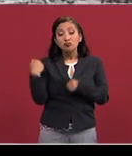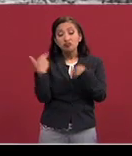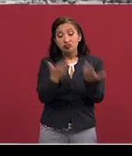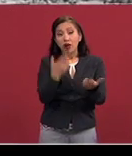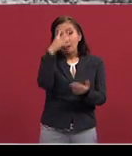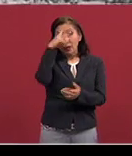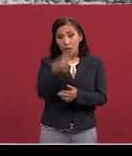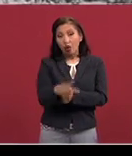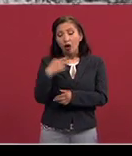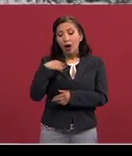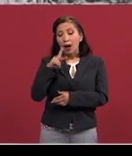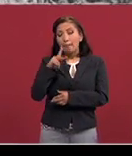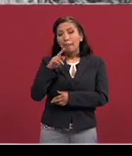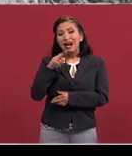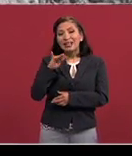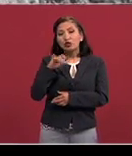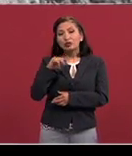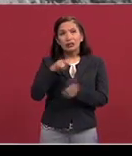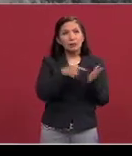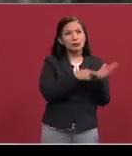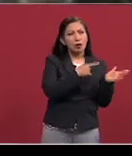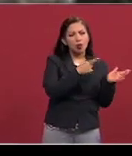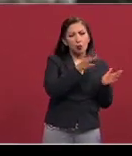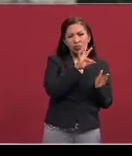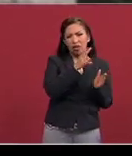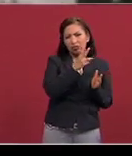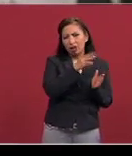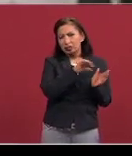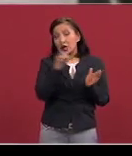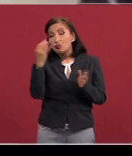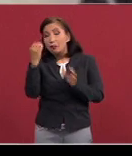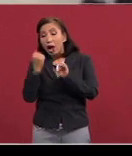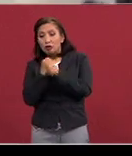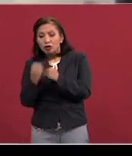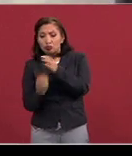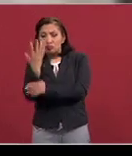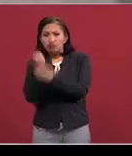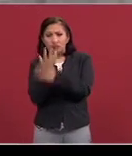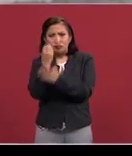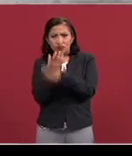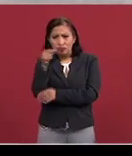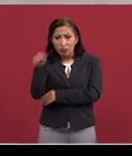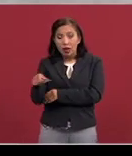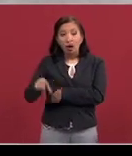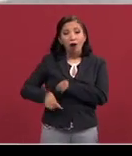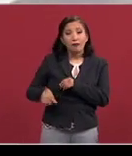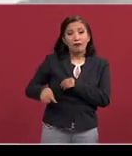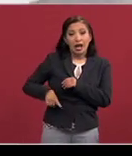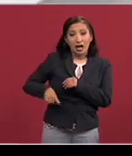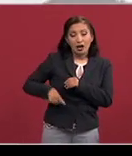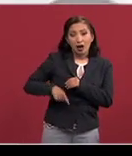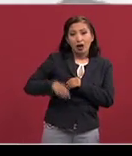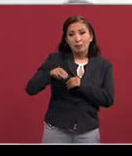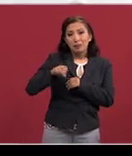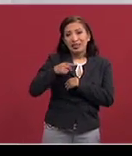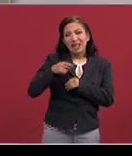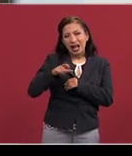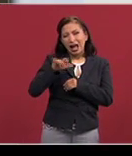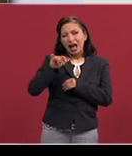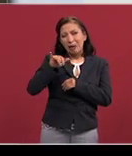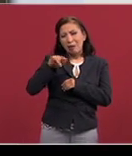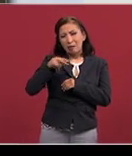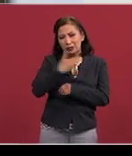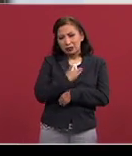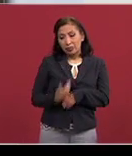Nación. El Paricutín empieza al 43 y tiene casi 9 años de actividad, y el gobierno de Miguel Alemán